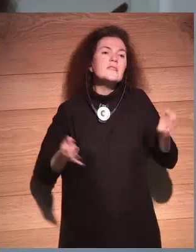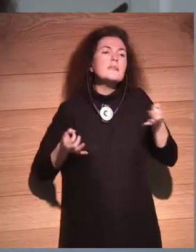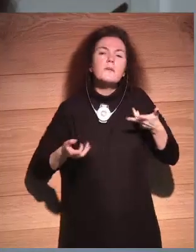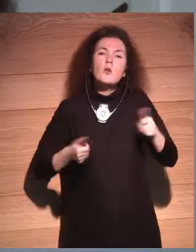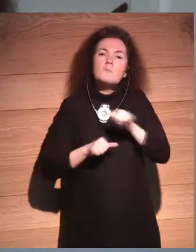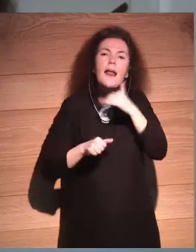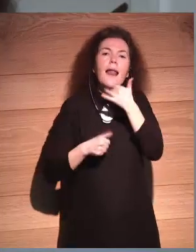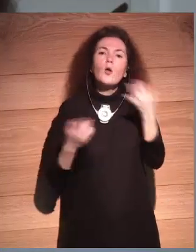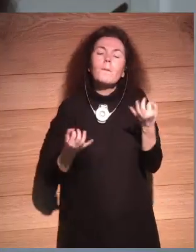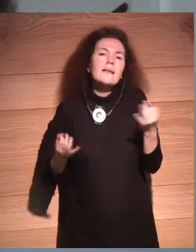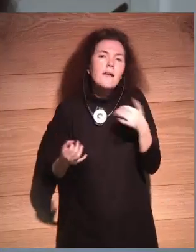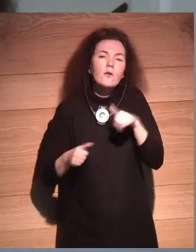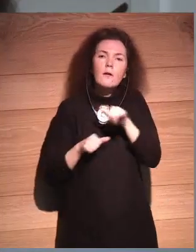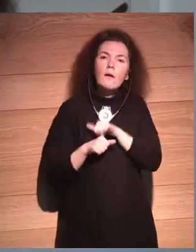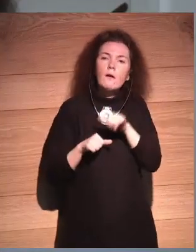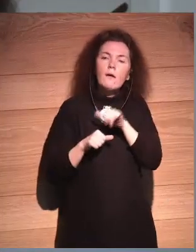pasara algo.